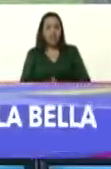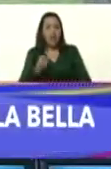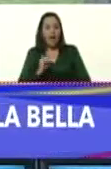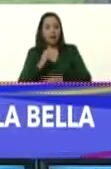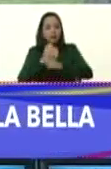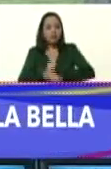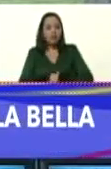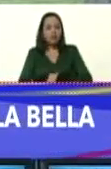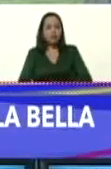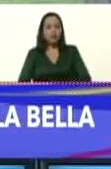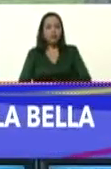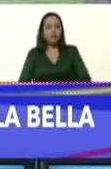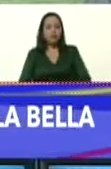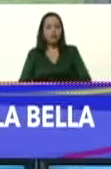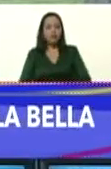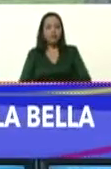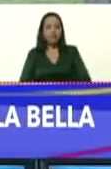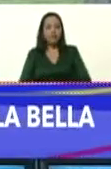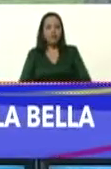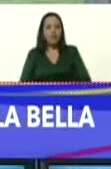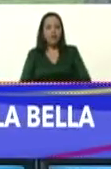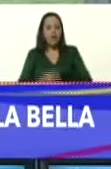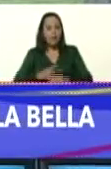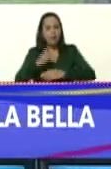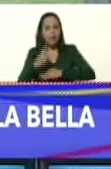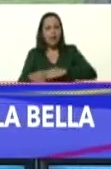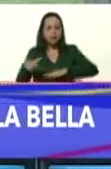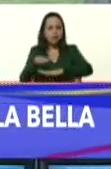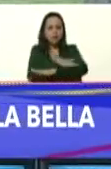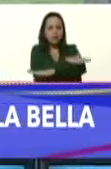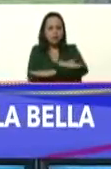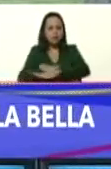Quiero respuesta. Plan de asfaltado.